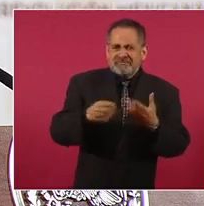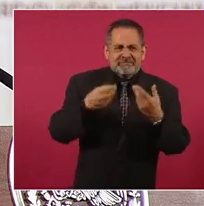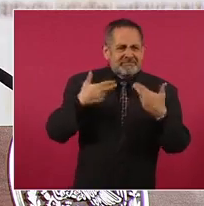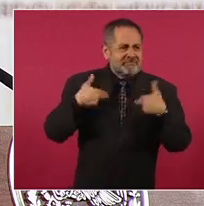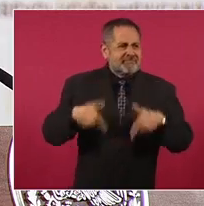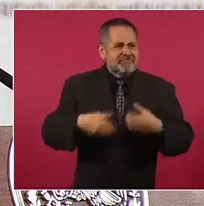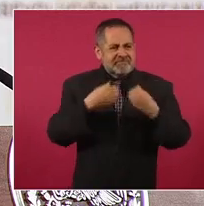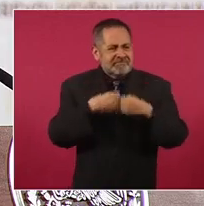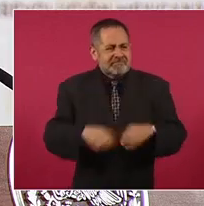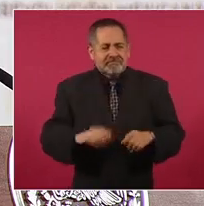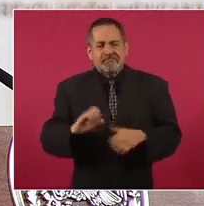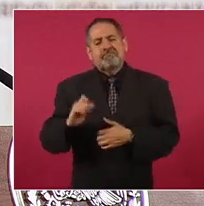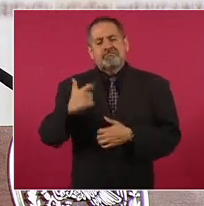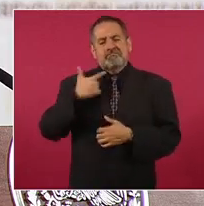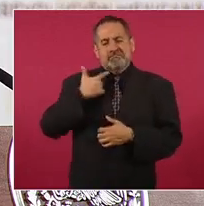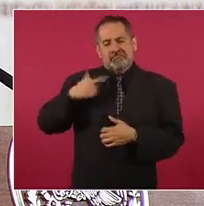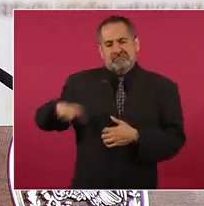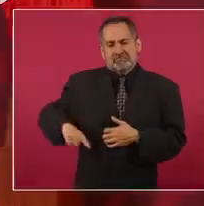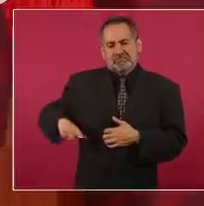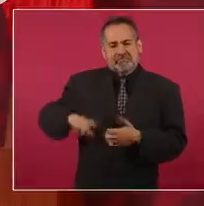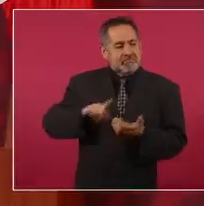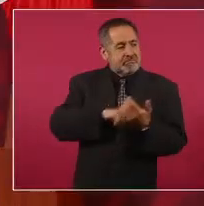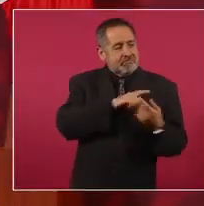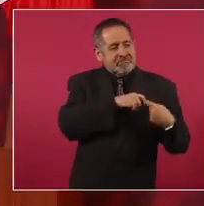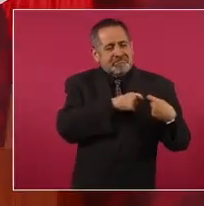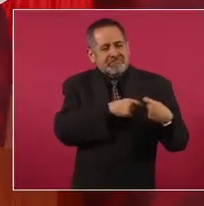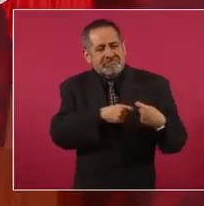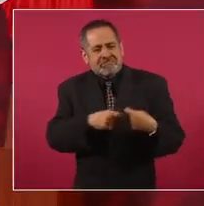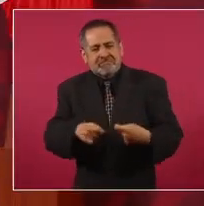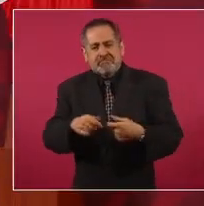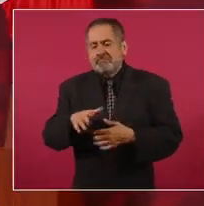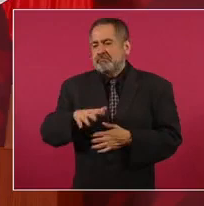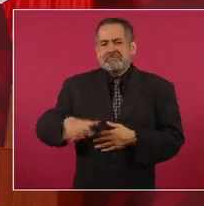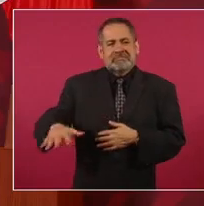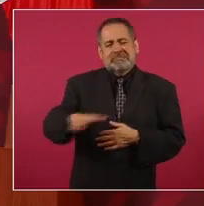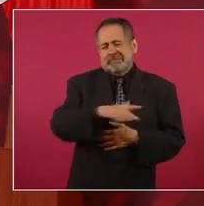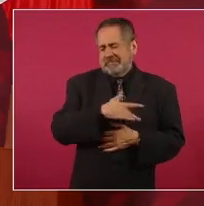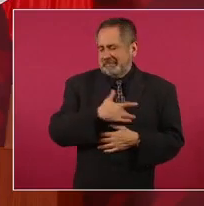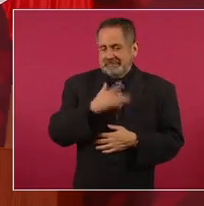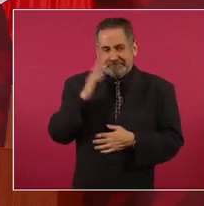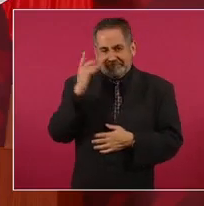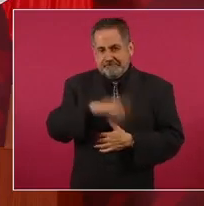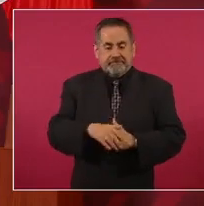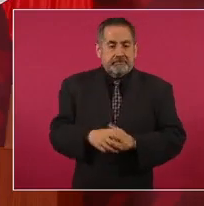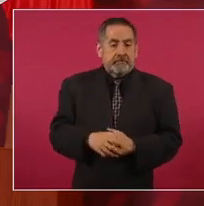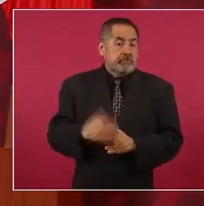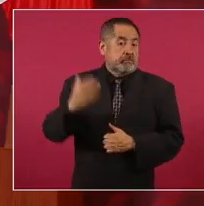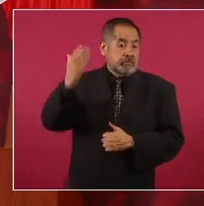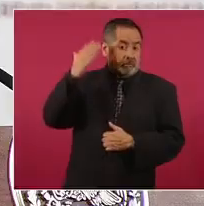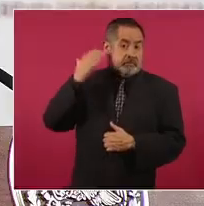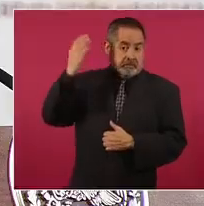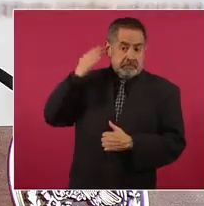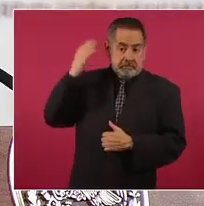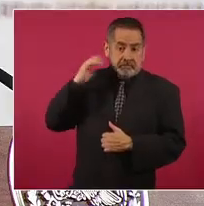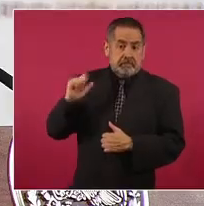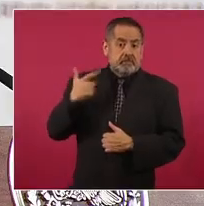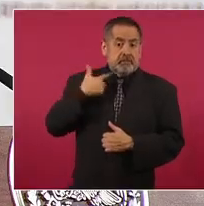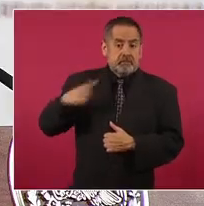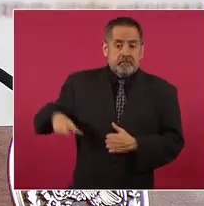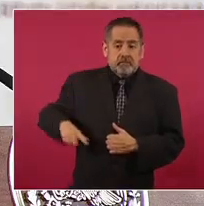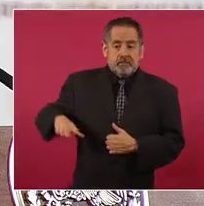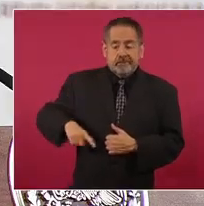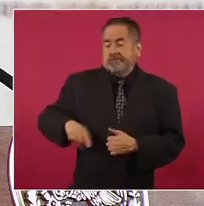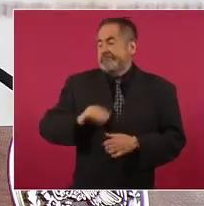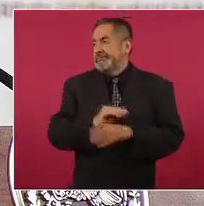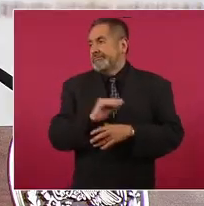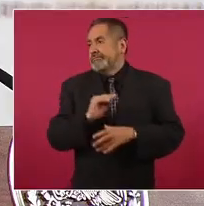esa generó y que crearon una crisis humanitaria en el país. El Estado fue omiso en su responsabilidad en la